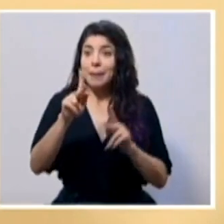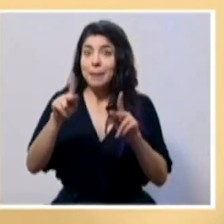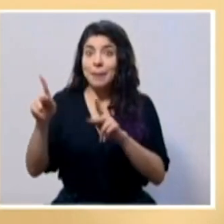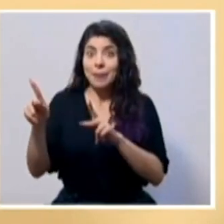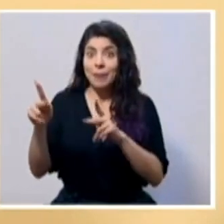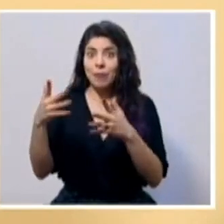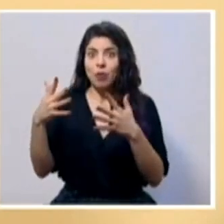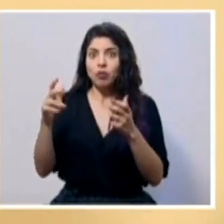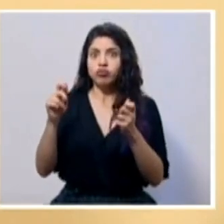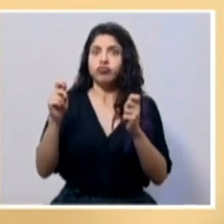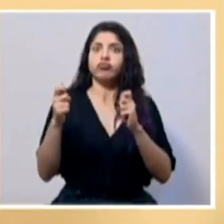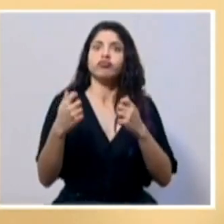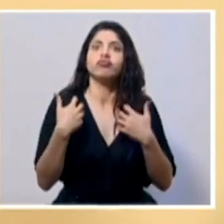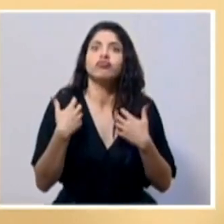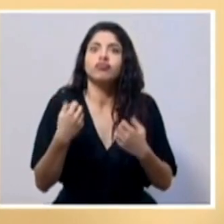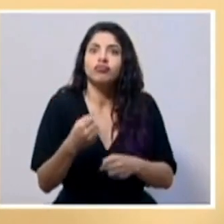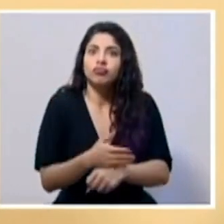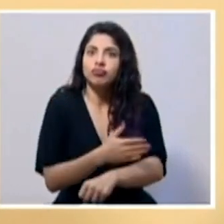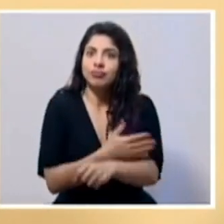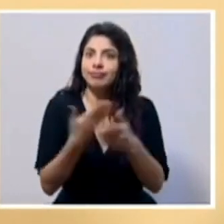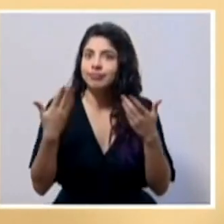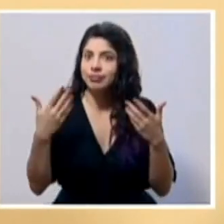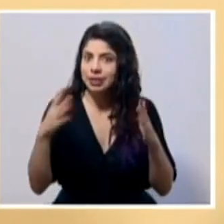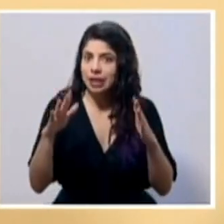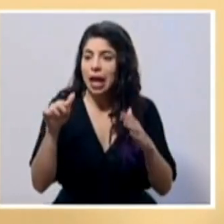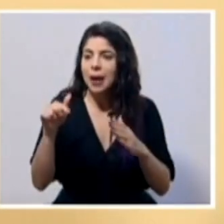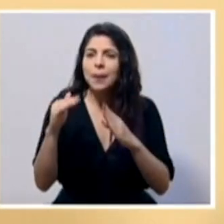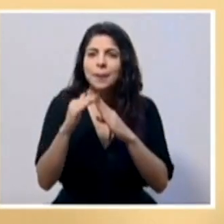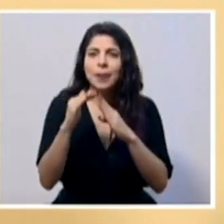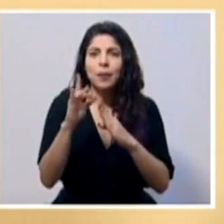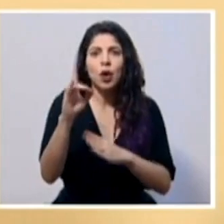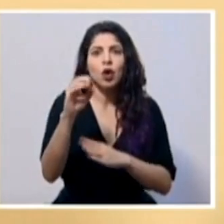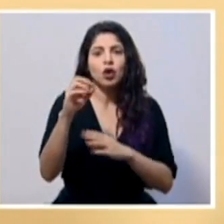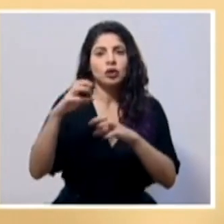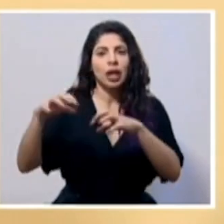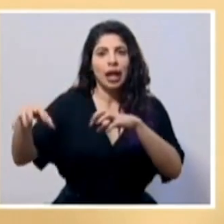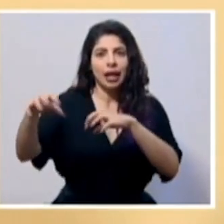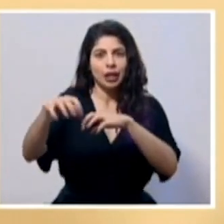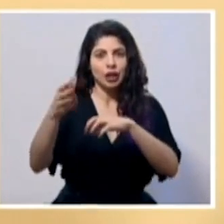logrado un estatus de recuperación, distribuidos en 80 cantones.